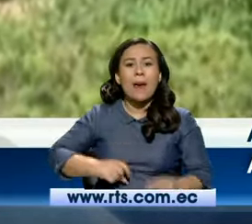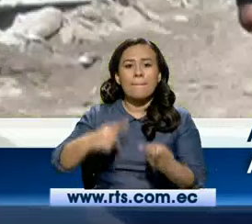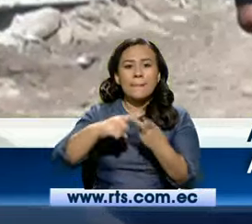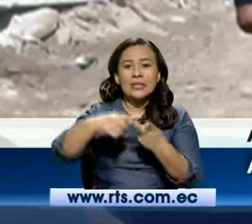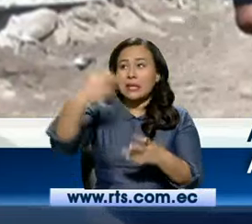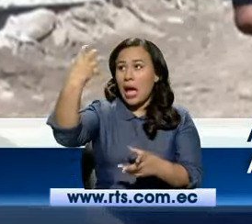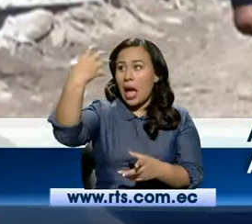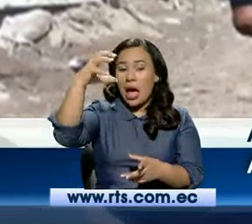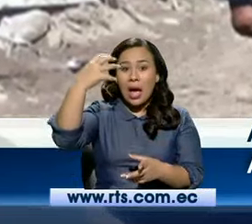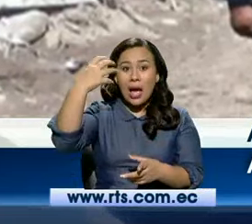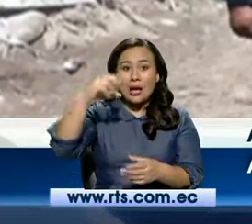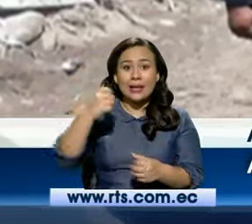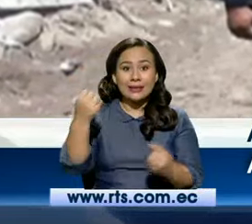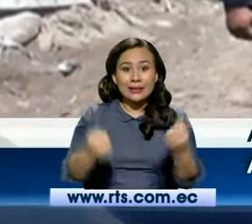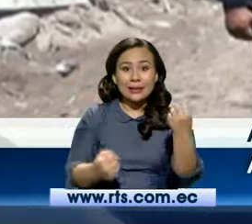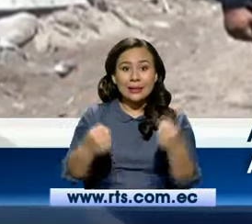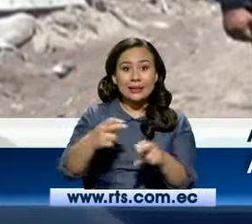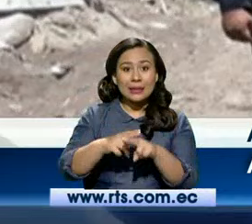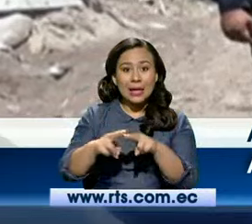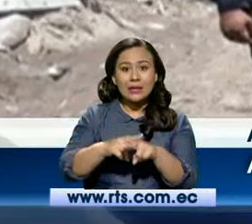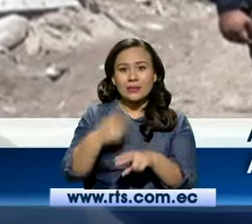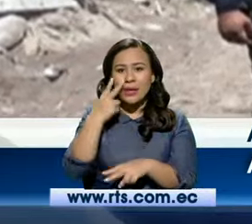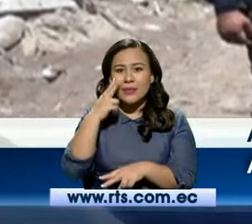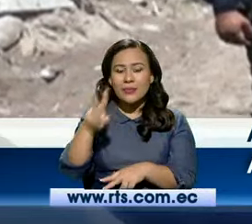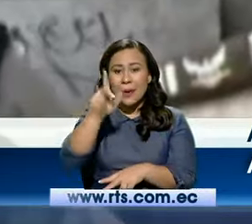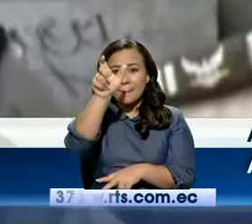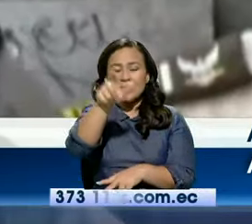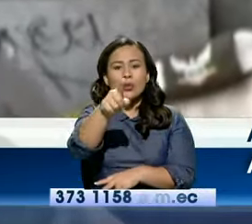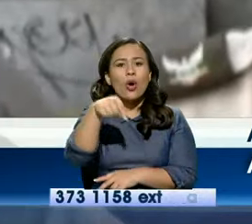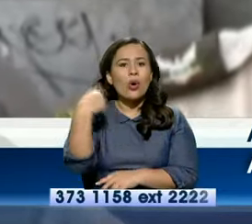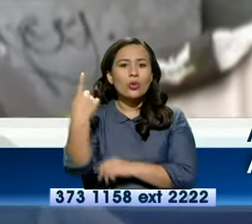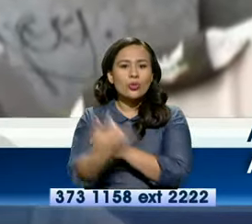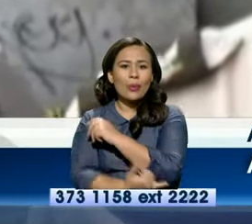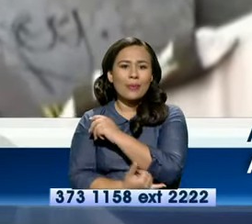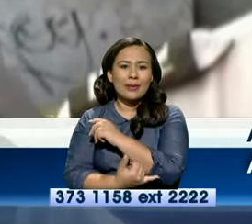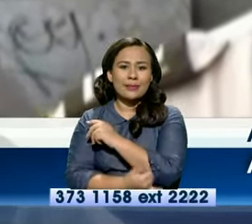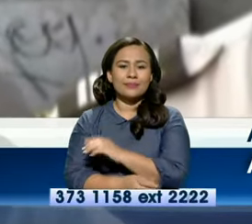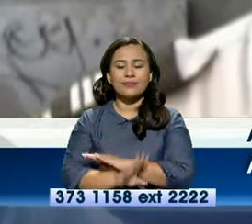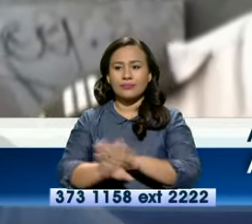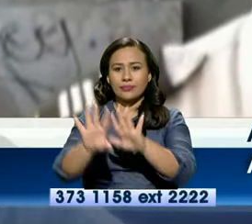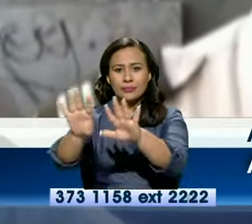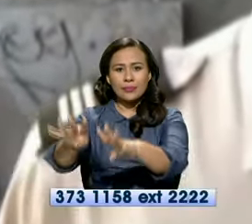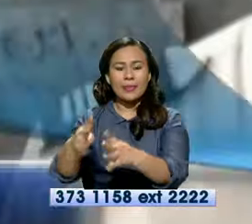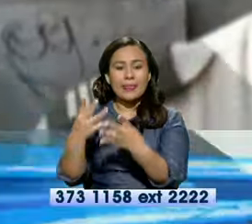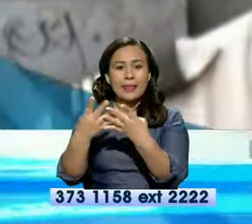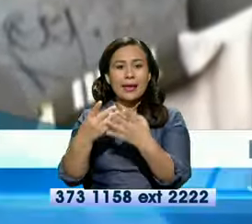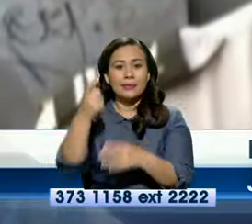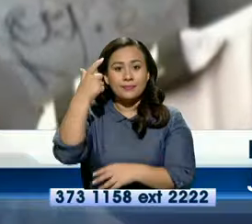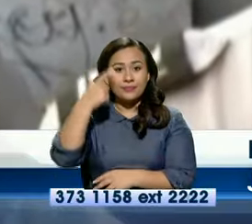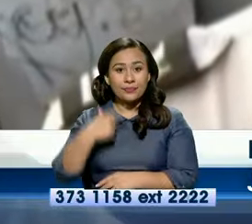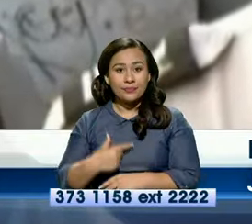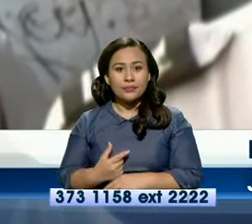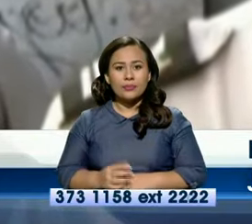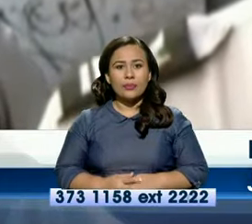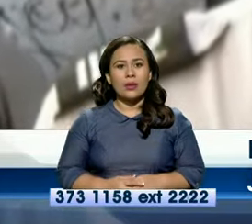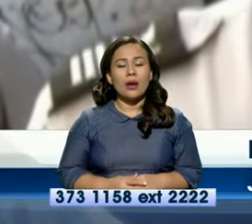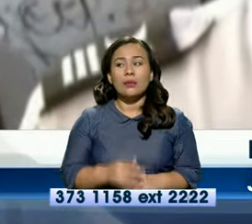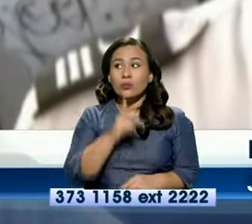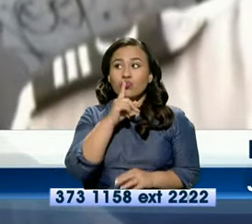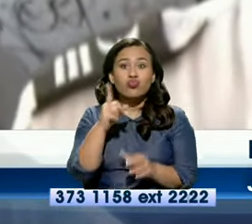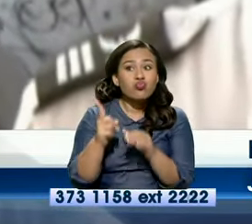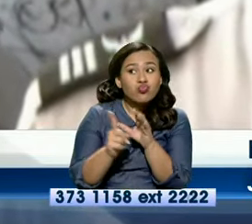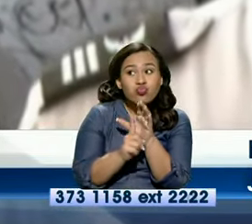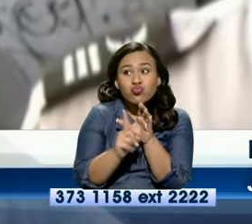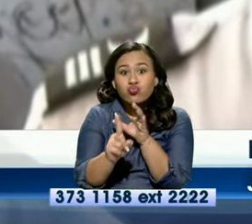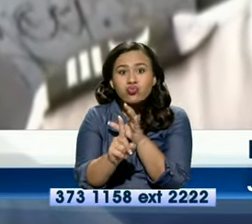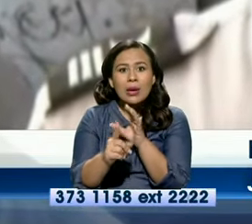taxi seguro registraron todo el accionar del extranjero. Logramos la captura del mismo, quien se trató de evitar el control policial